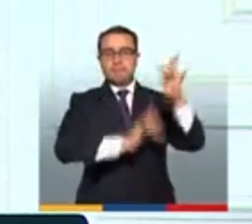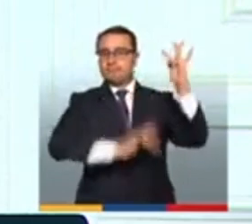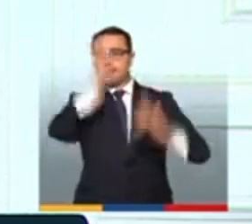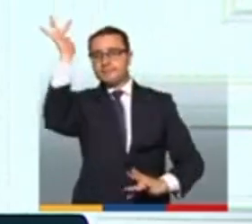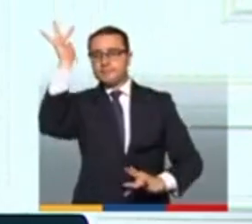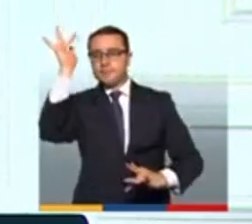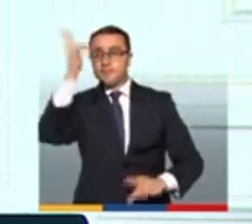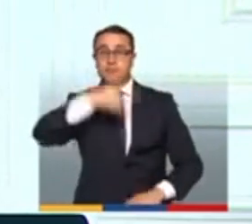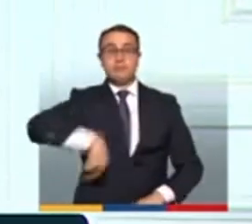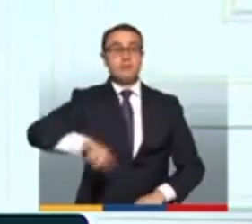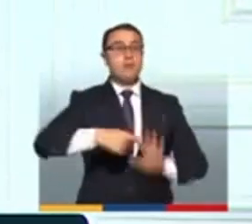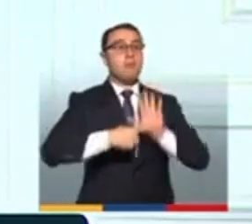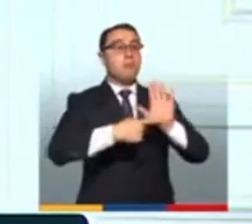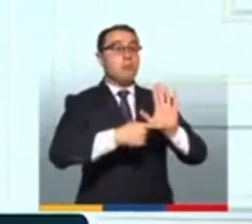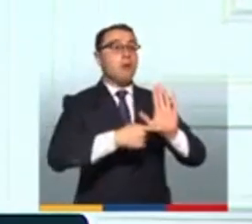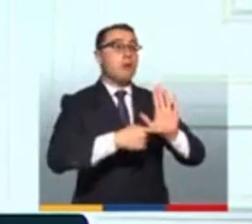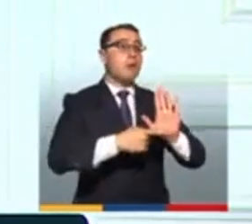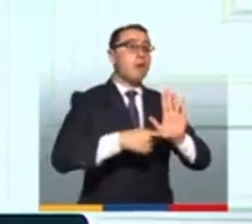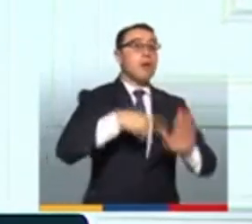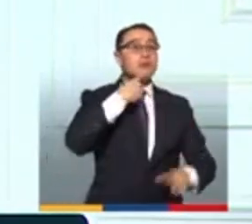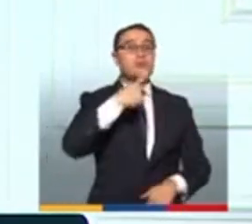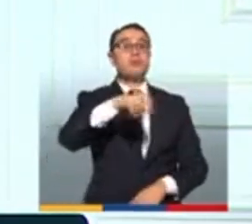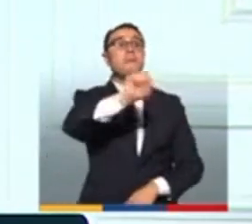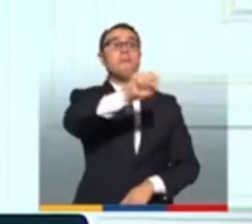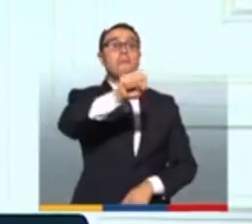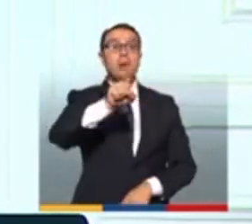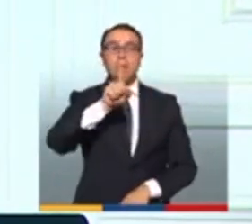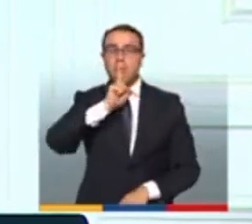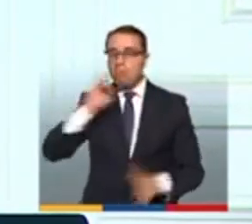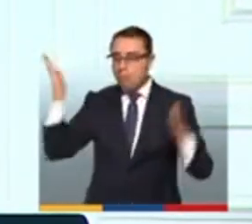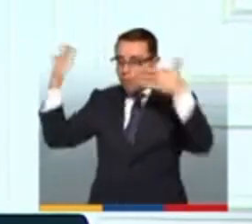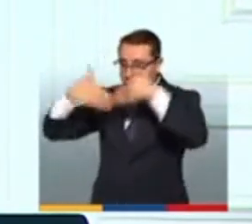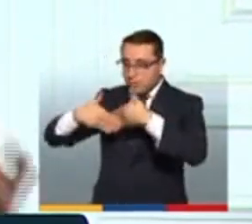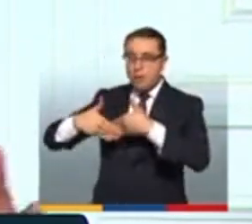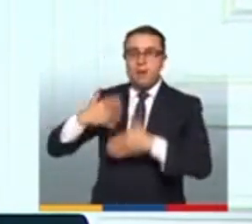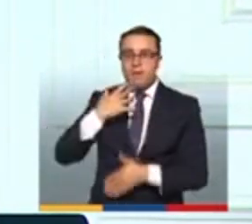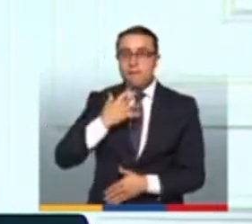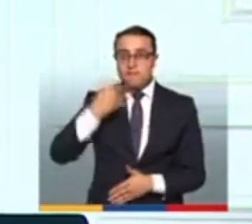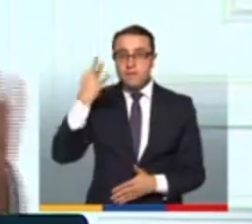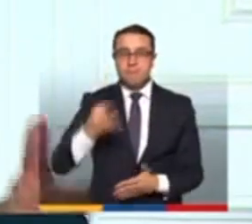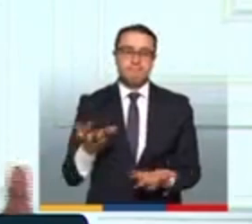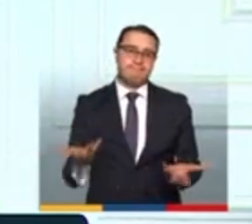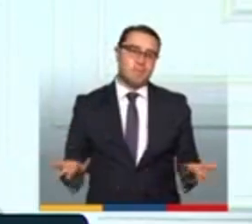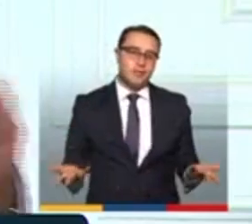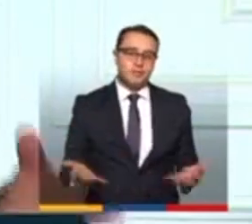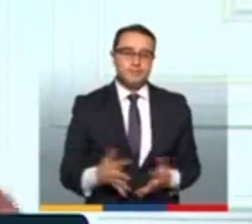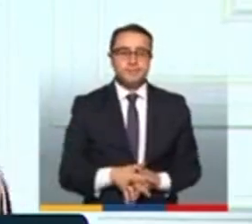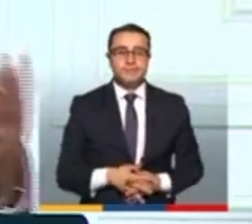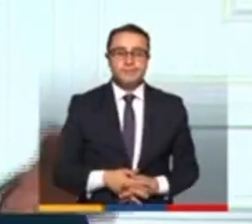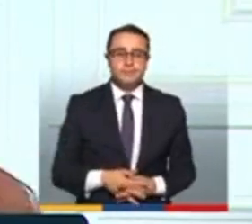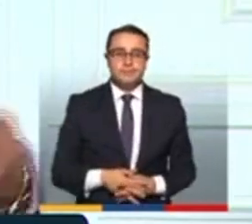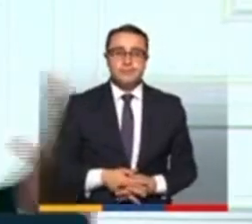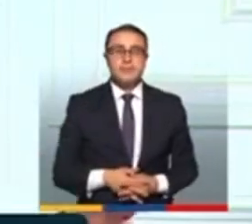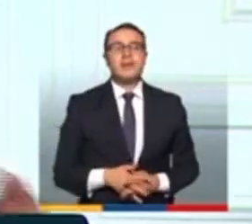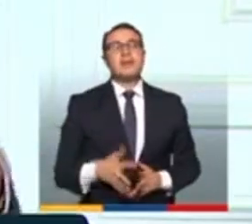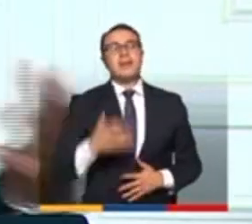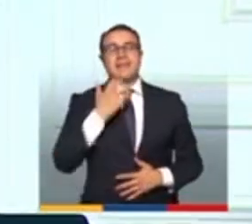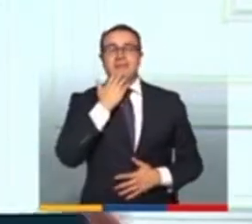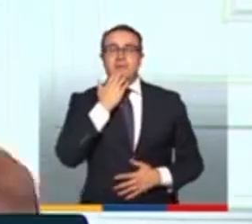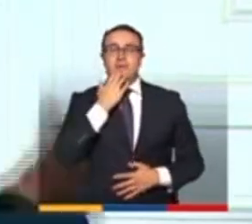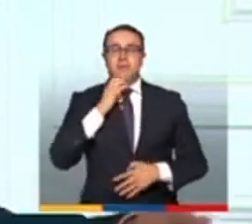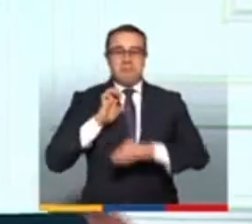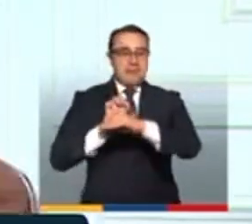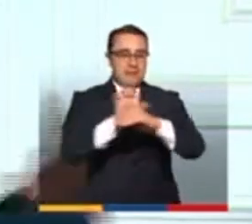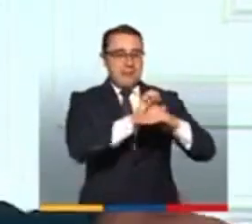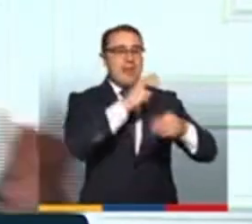Pero decir mentiras, ocultarle a la opinión pública que, por ejemplo, se habla de instituciones con nombre de paz, pero